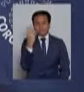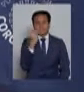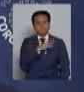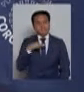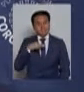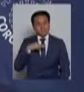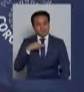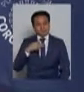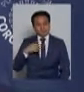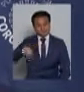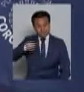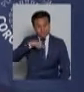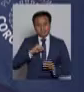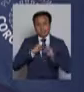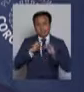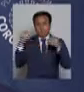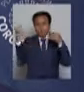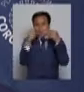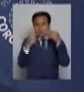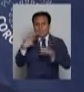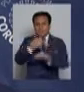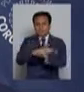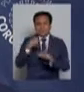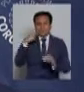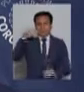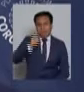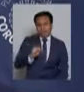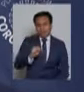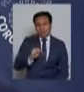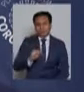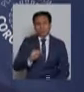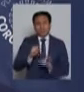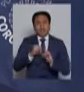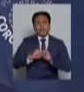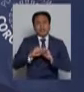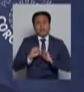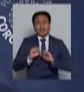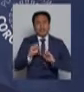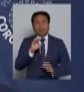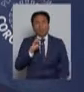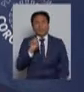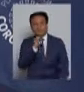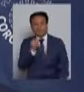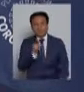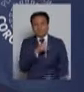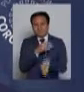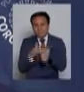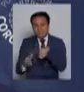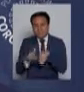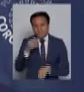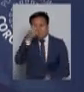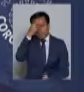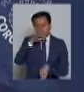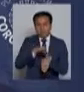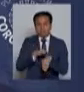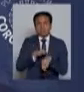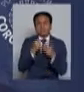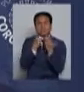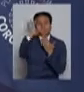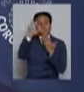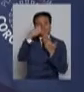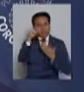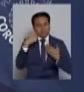Ministerio cuáles exámenes rápidos que detectan anticuerpos, quiero recordar, tardíamente en la enfermedad, están